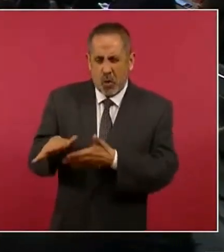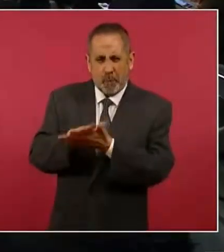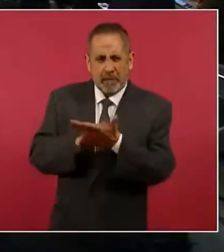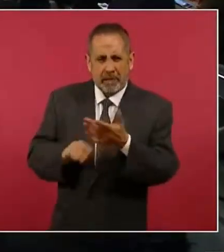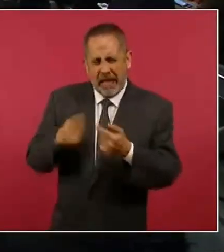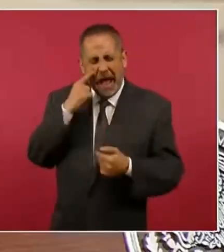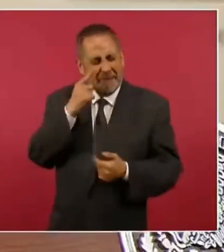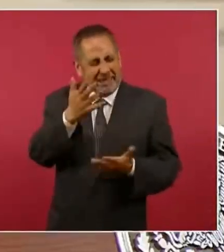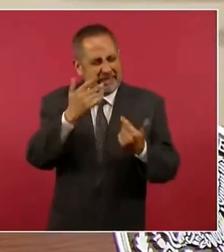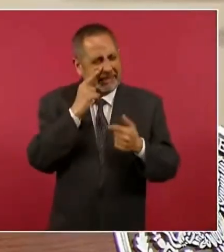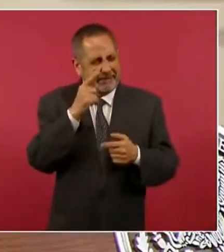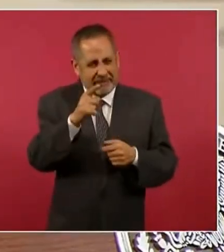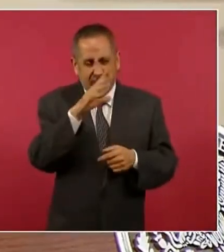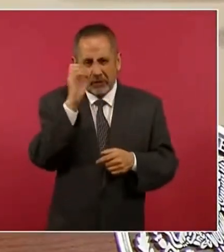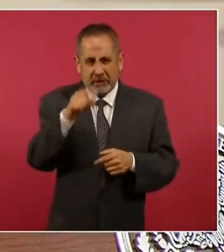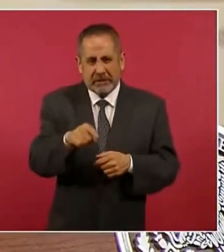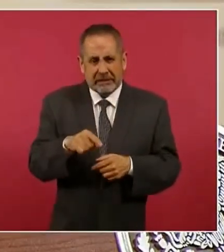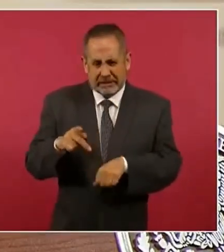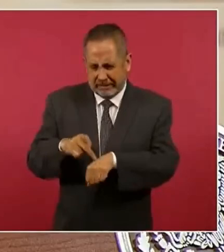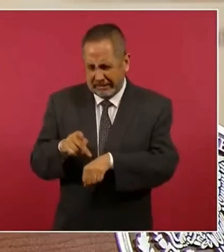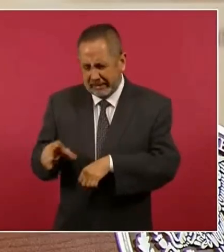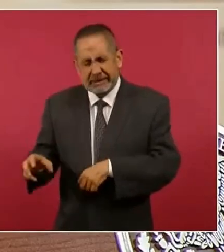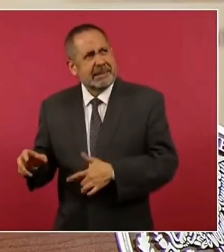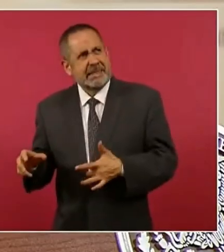A ver si la consigues.